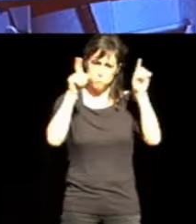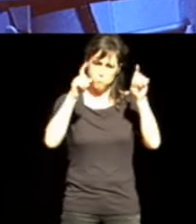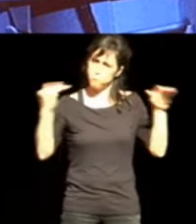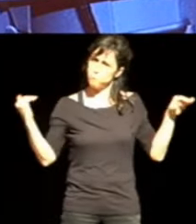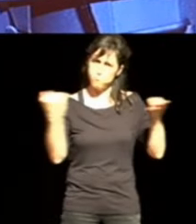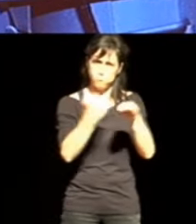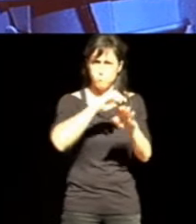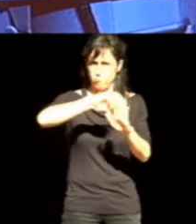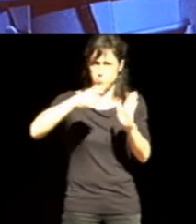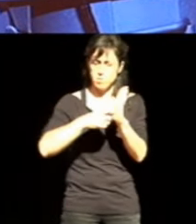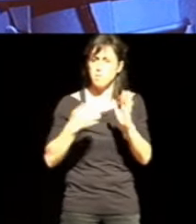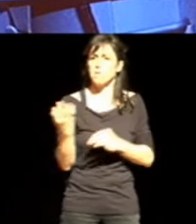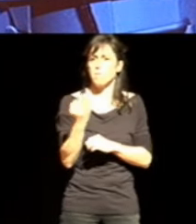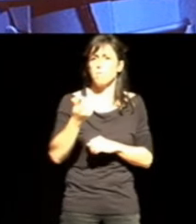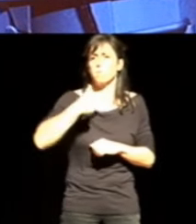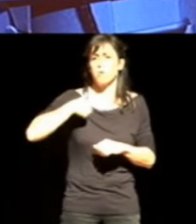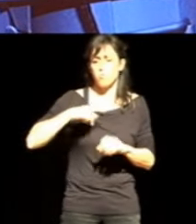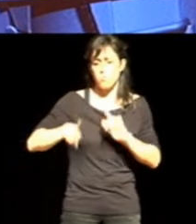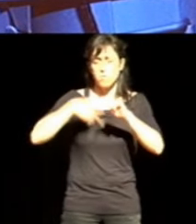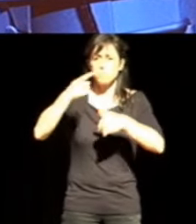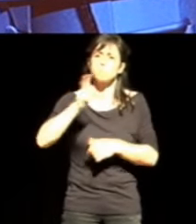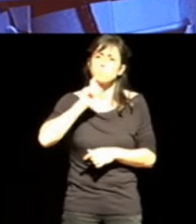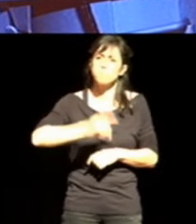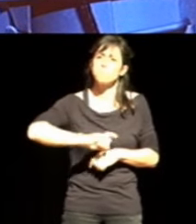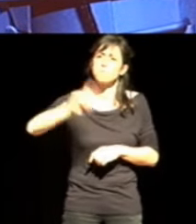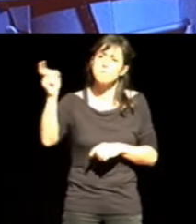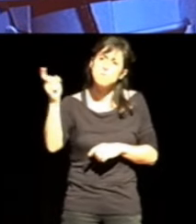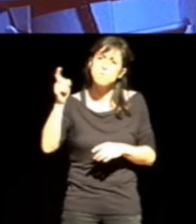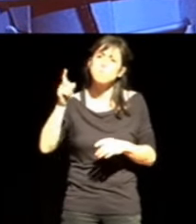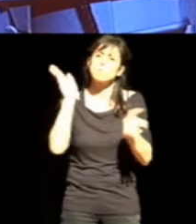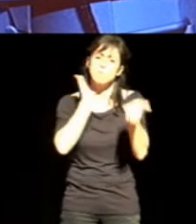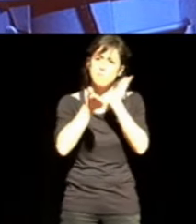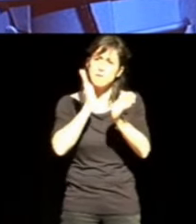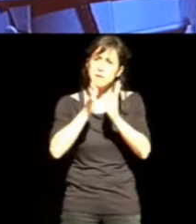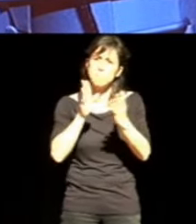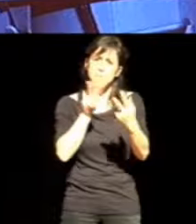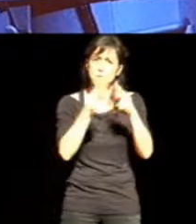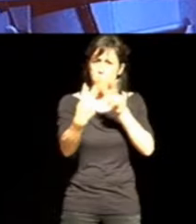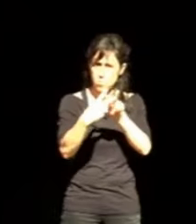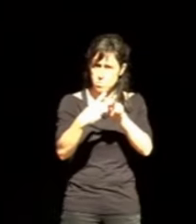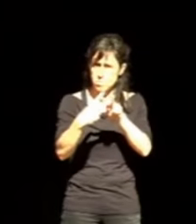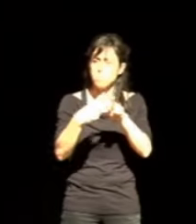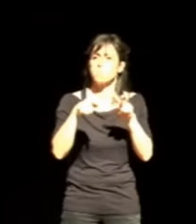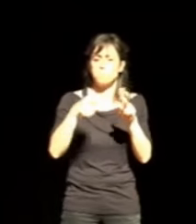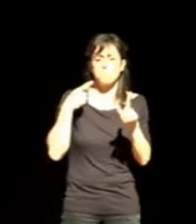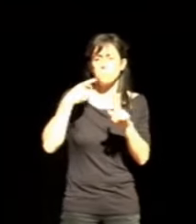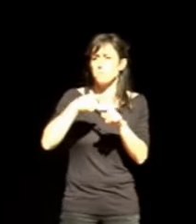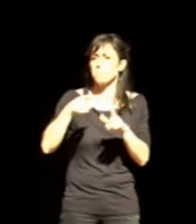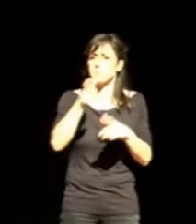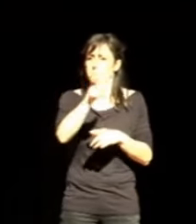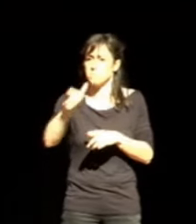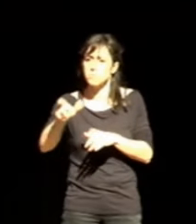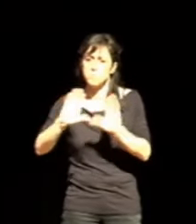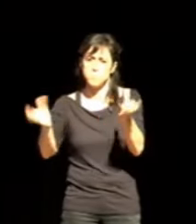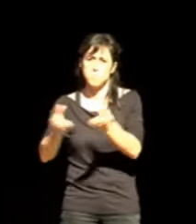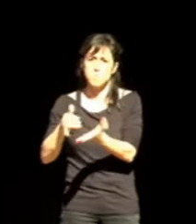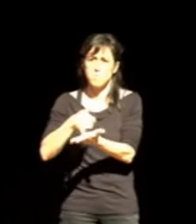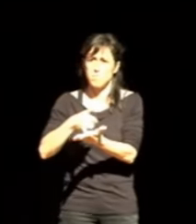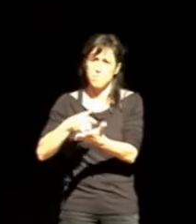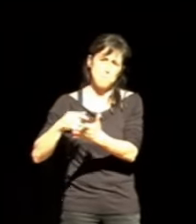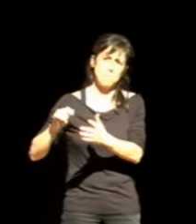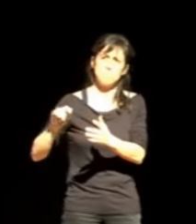la Fundación Terapia de Reencuentro para trabajar sobre todo para población más vulnerable, para gente que no quiere hacer un trabajo